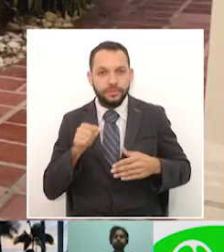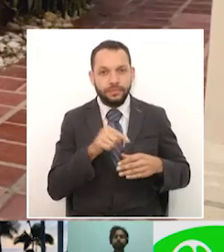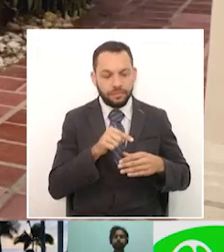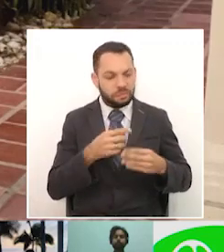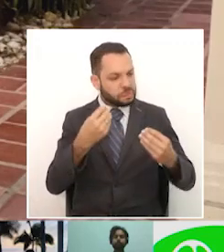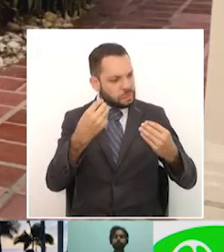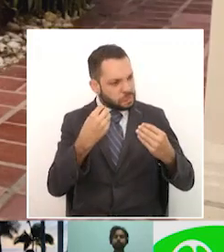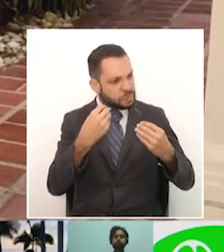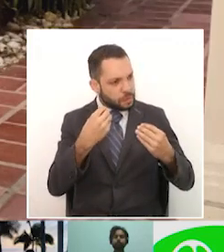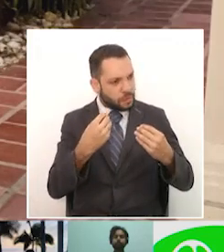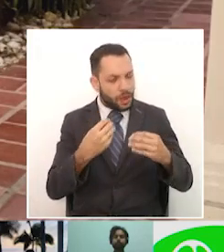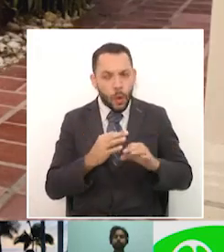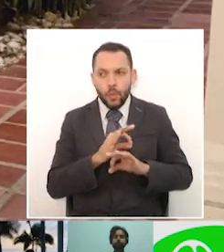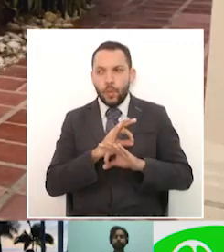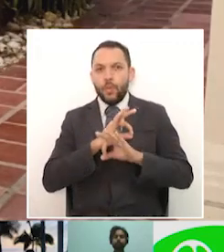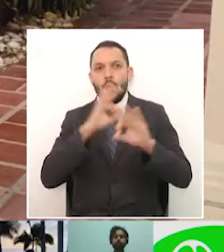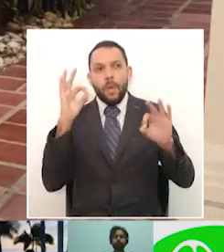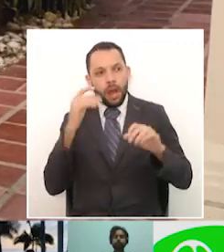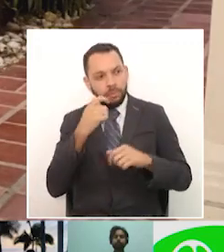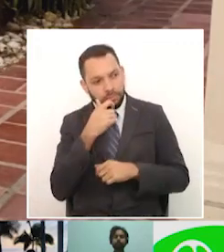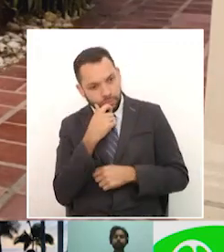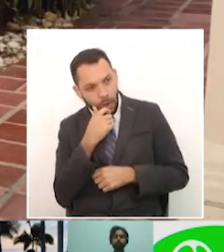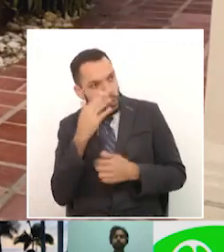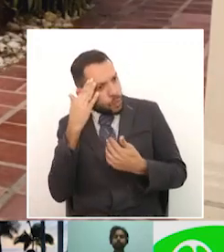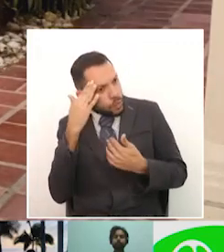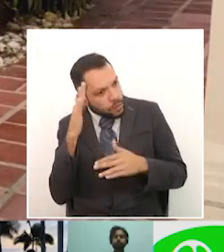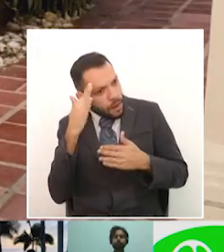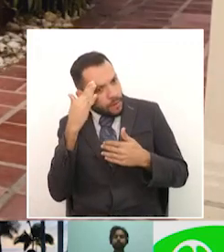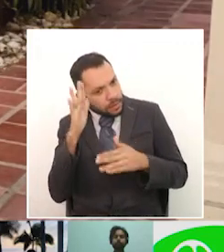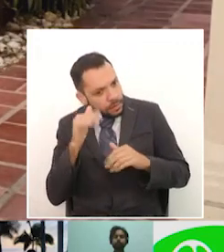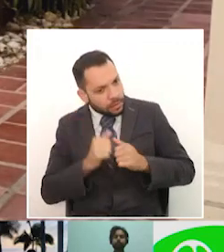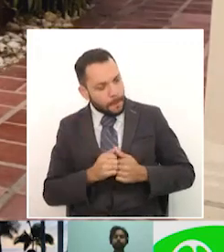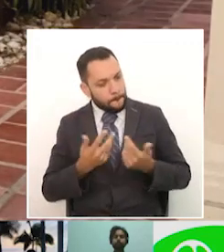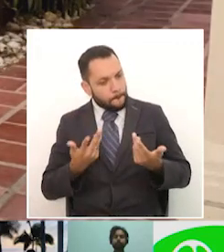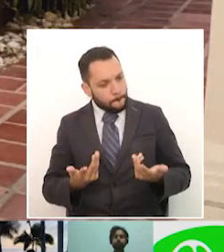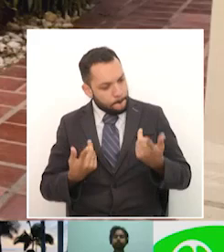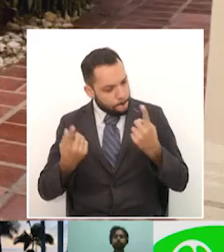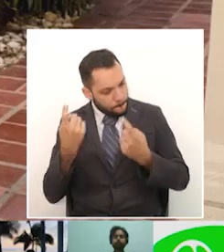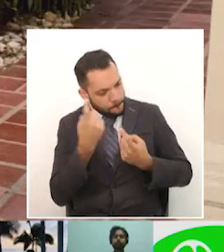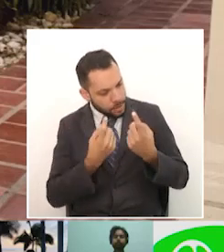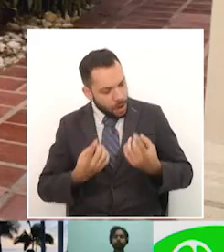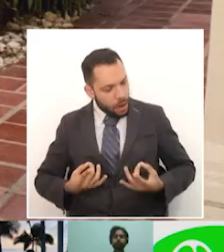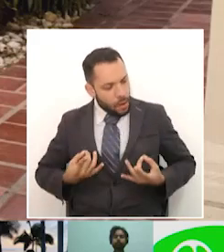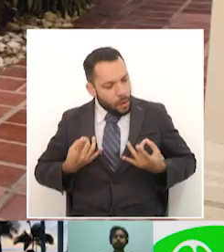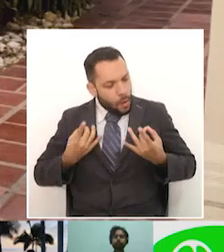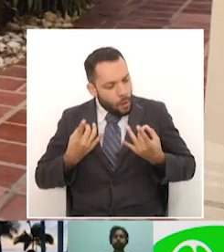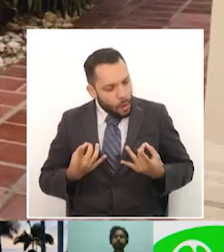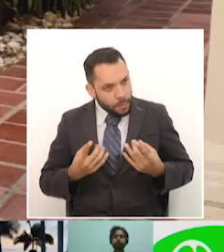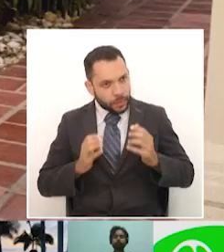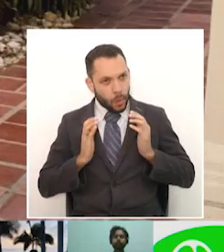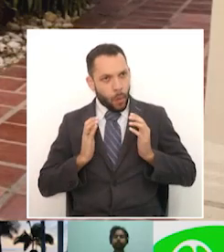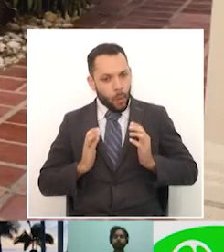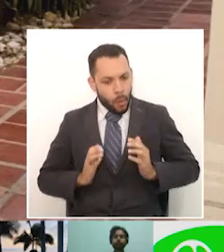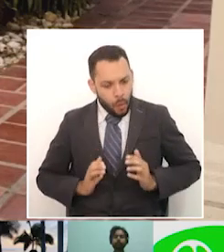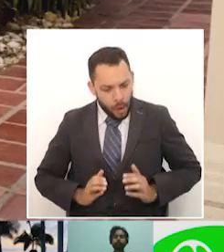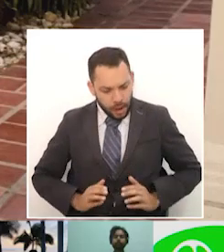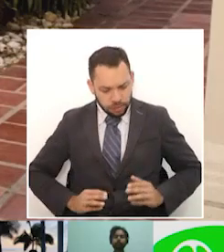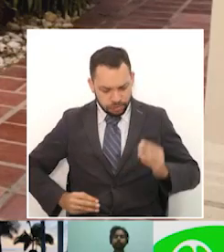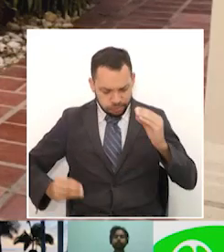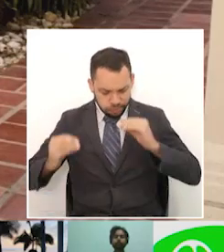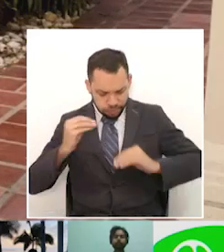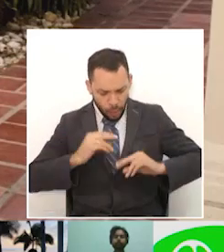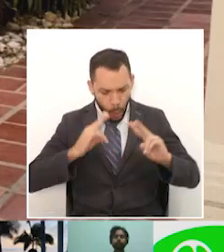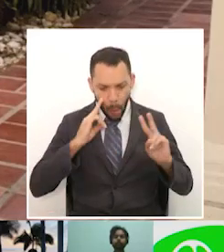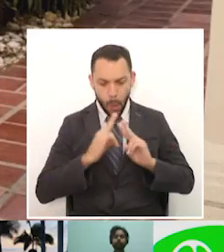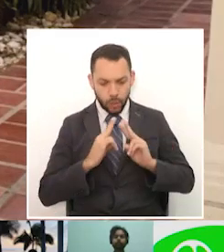cosas que yo nunca me imaginaba. Meditación, clases de anatomía, clases